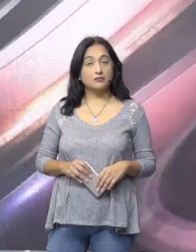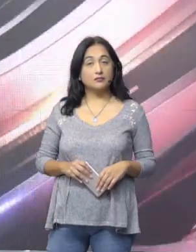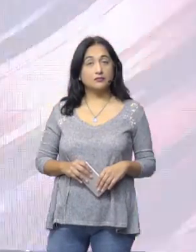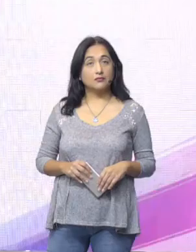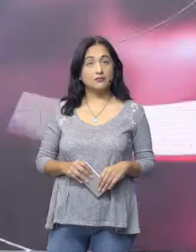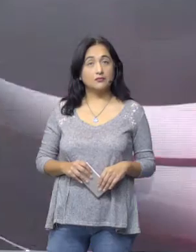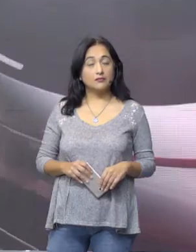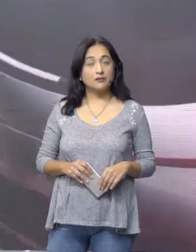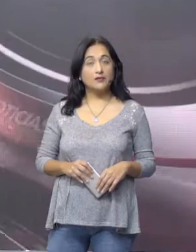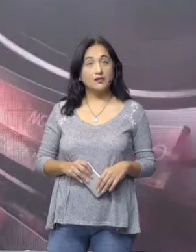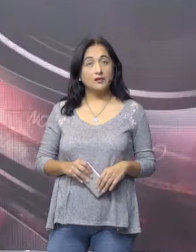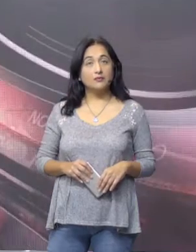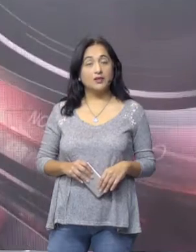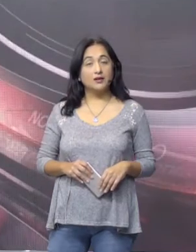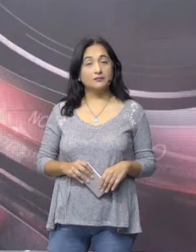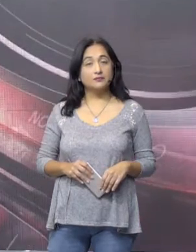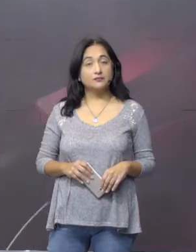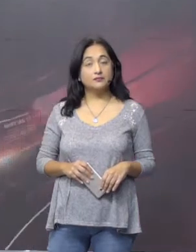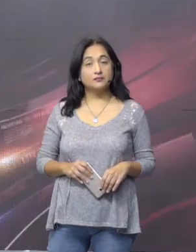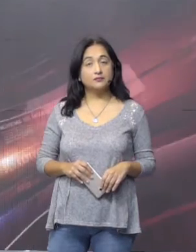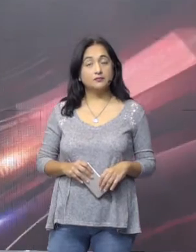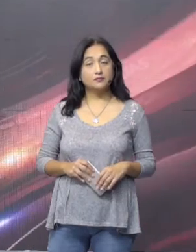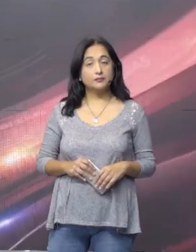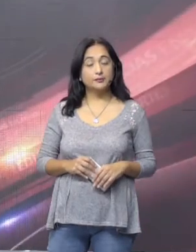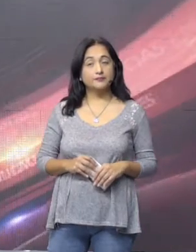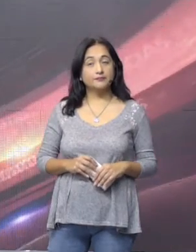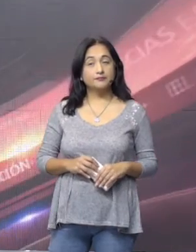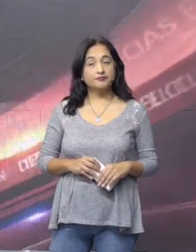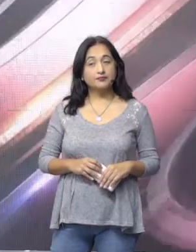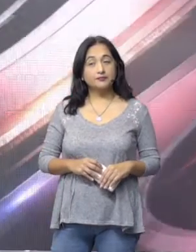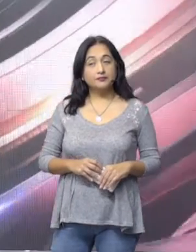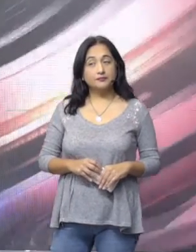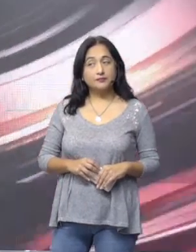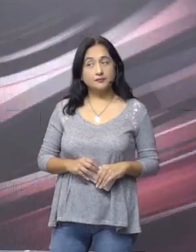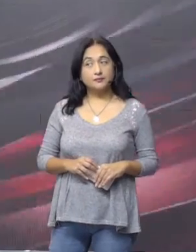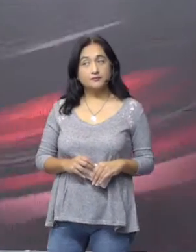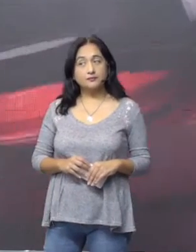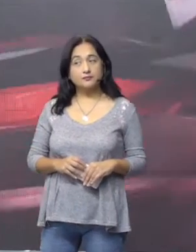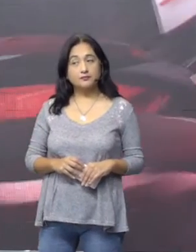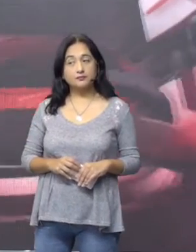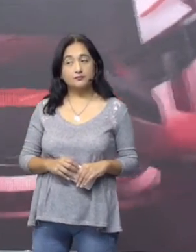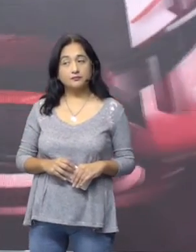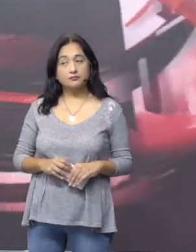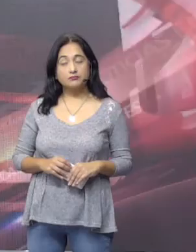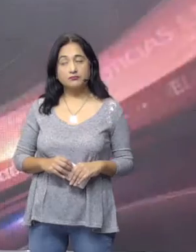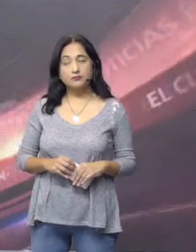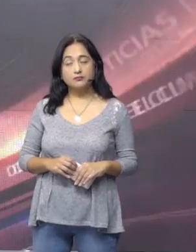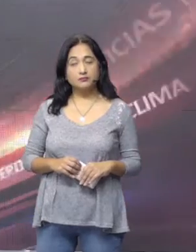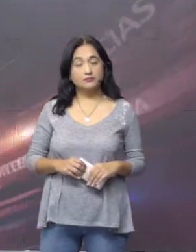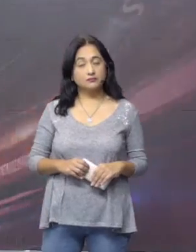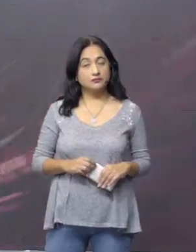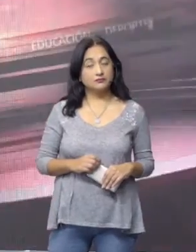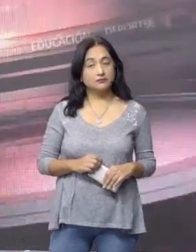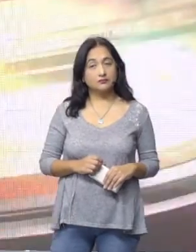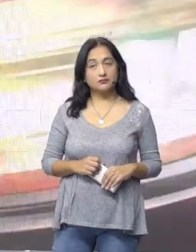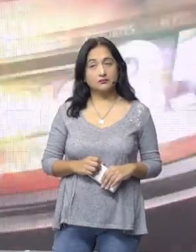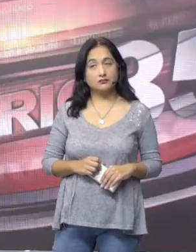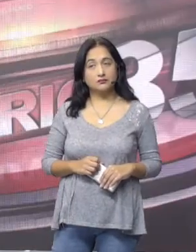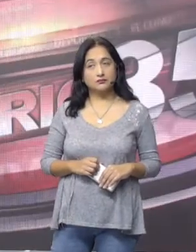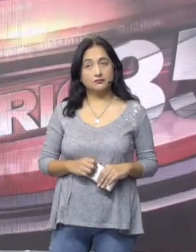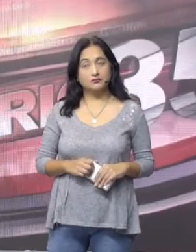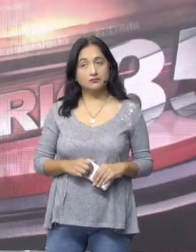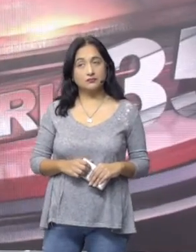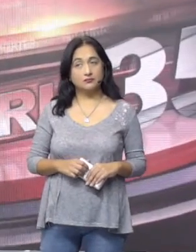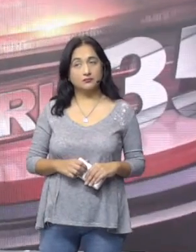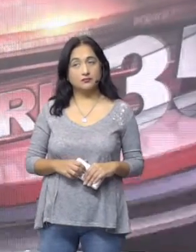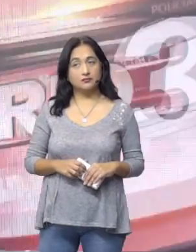educación secundaria. Y hemos pasado a un cuarto intermedio para esta reunión que vamos a llevar a cabo